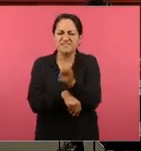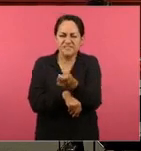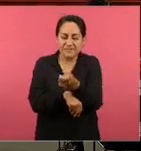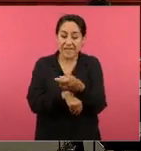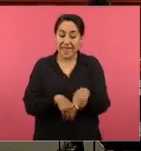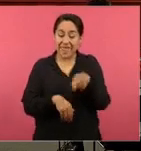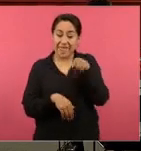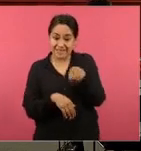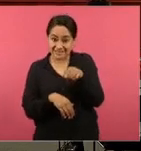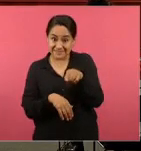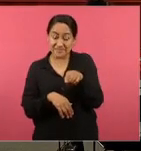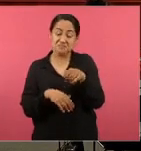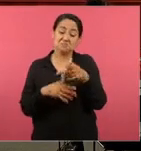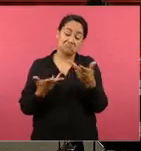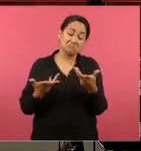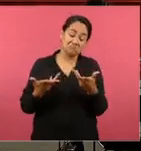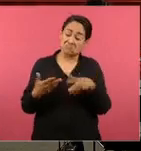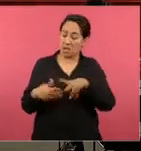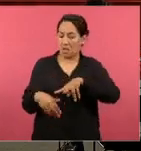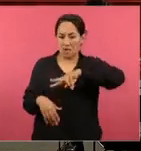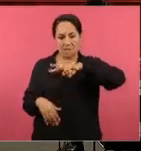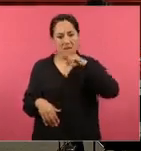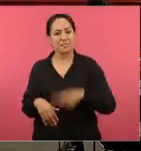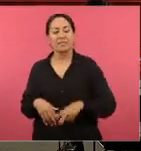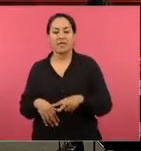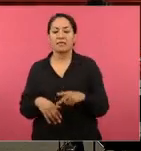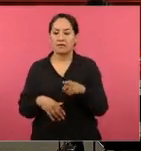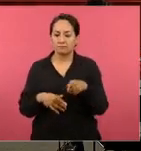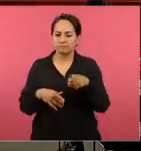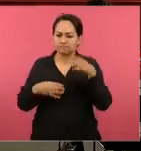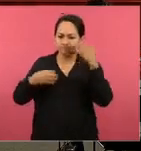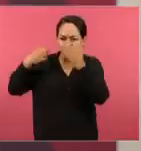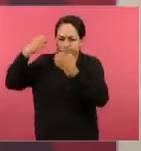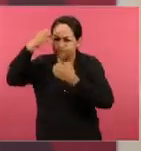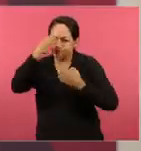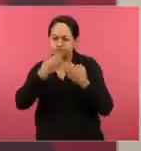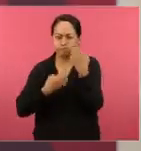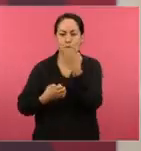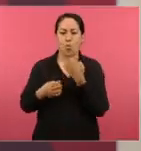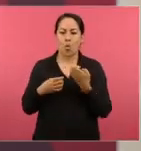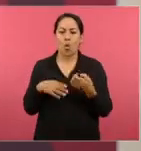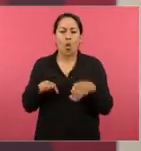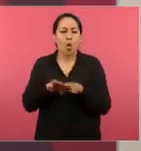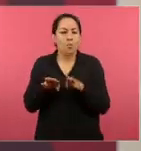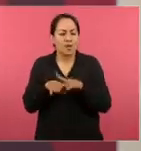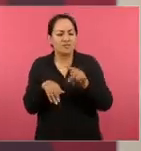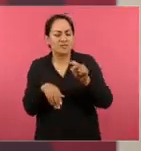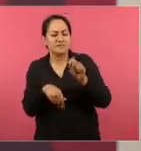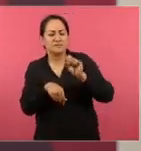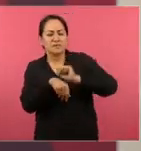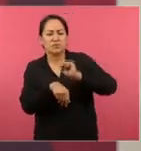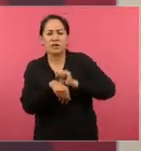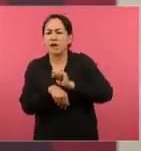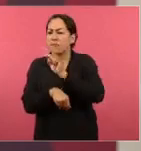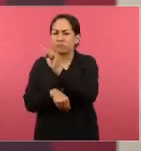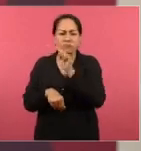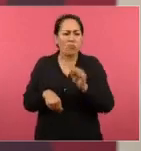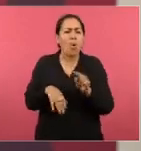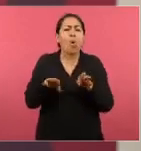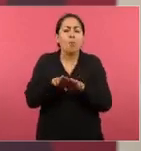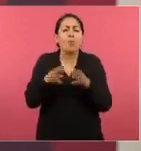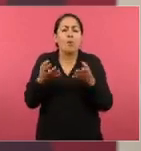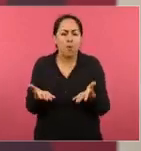la verdad es que cuando se revisa cuál es la condición en la que están las telesecundarias, es